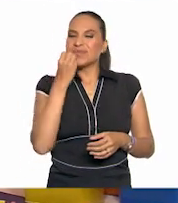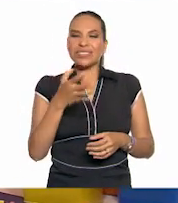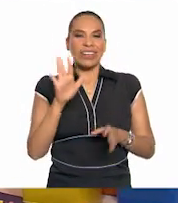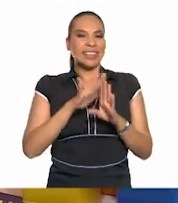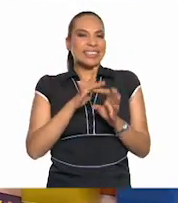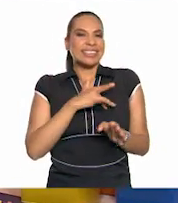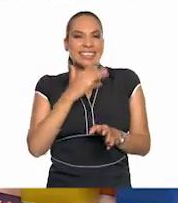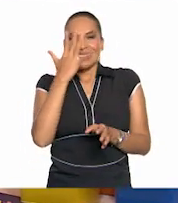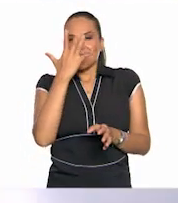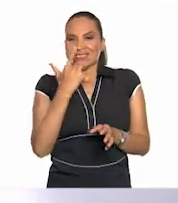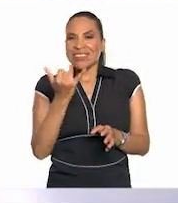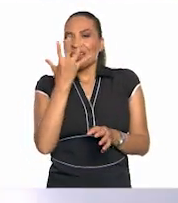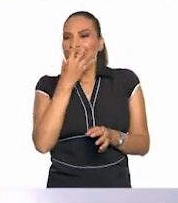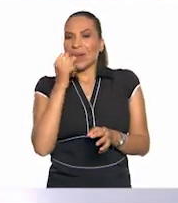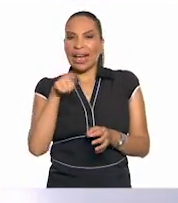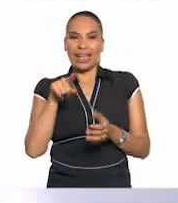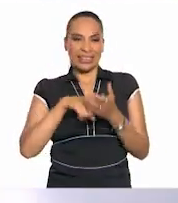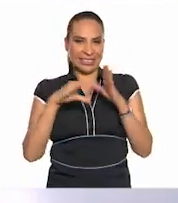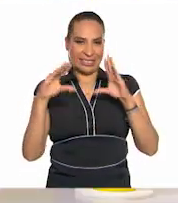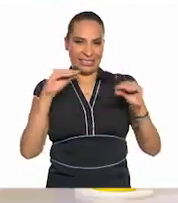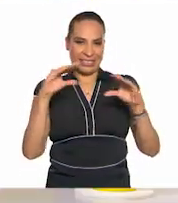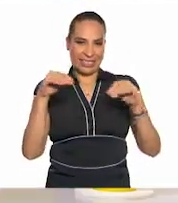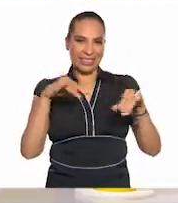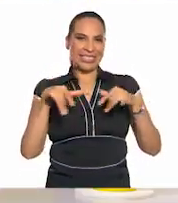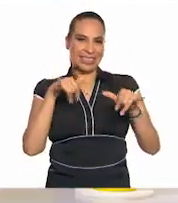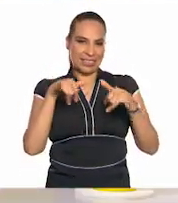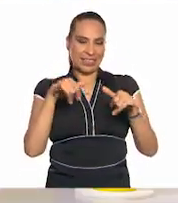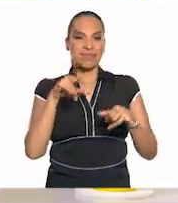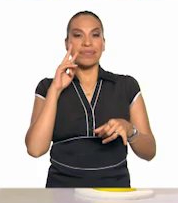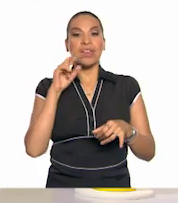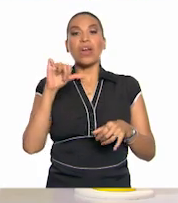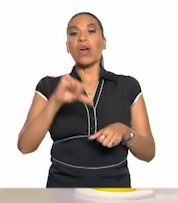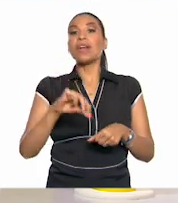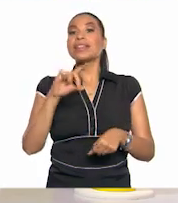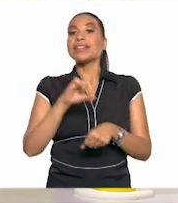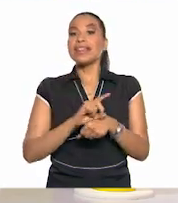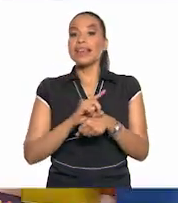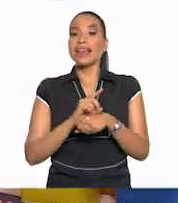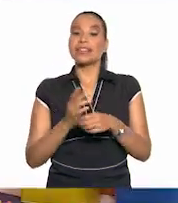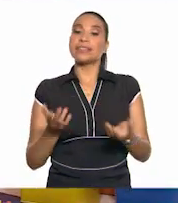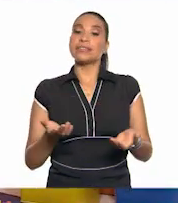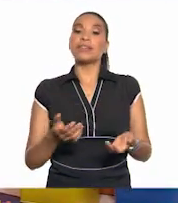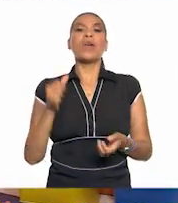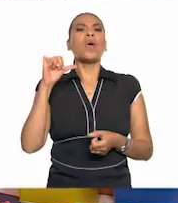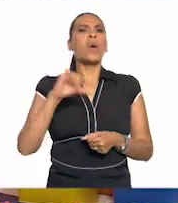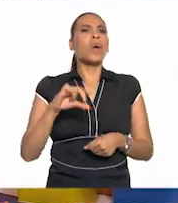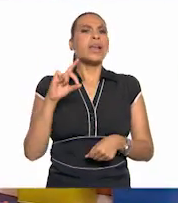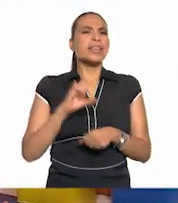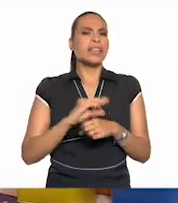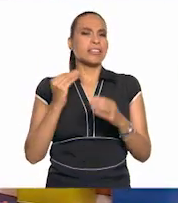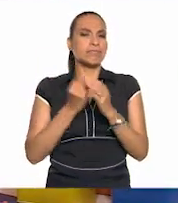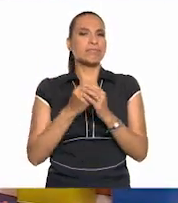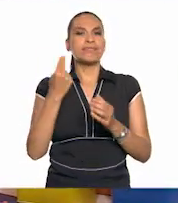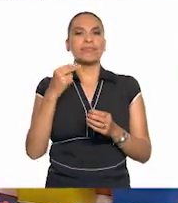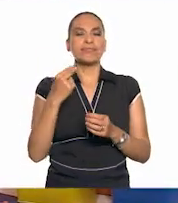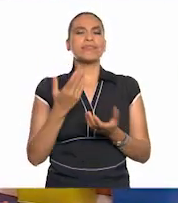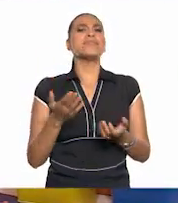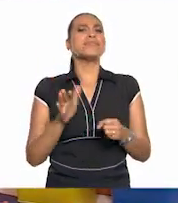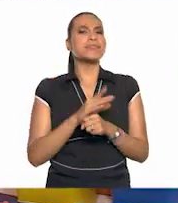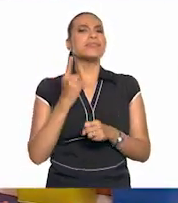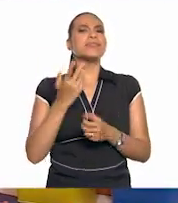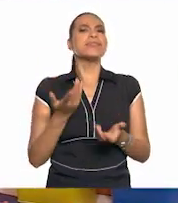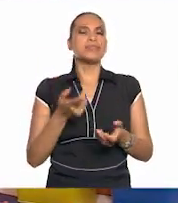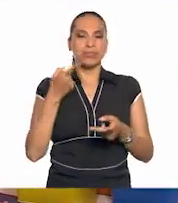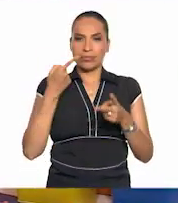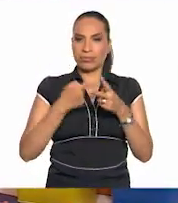del títere. Exactamente, maestra. Pero ahora sí, díganos. Bueno, ¿por el qué día se de llama hoy. Así? Exacto. El día de hoy la clase se llama así porque